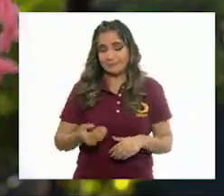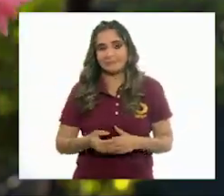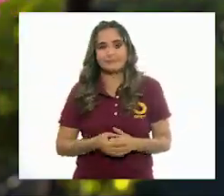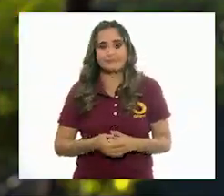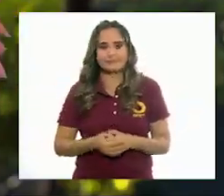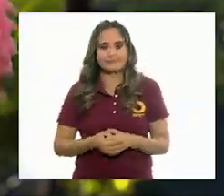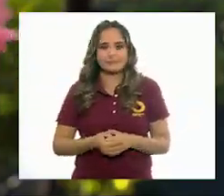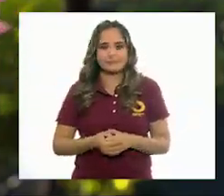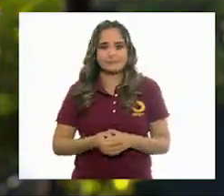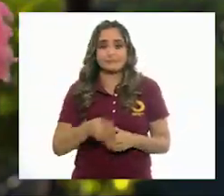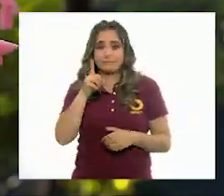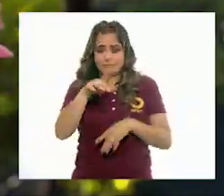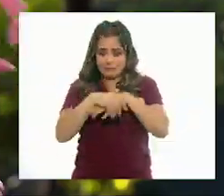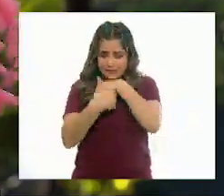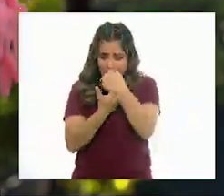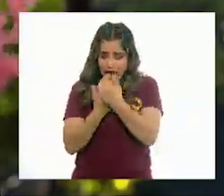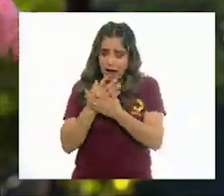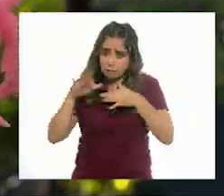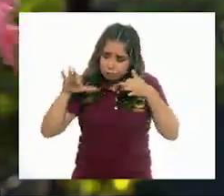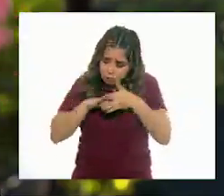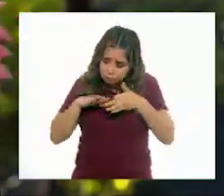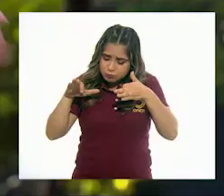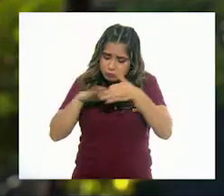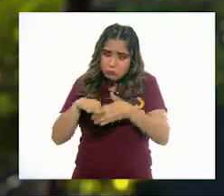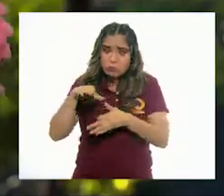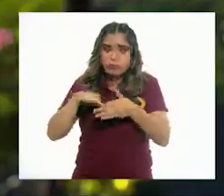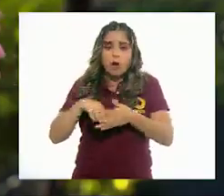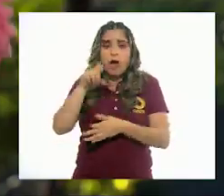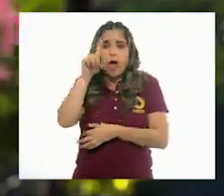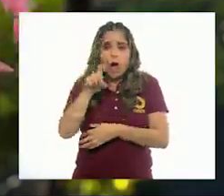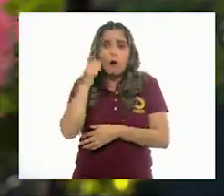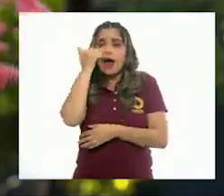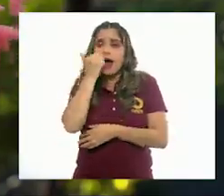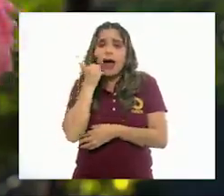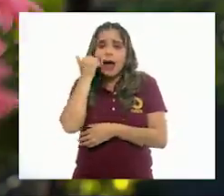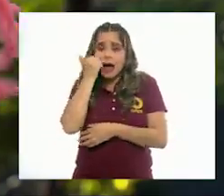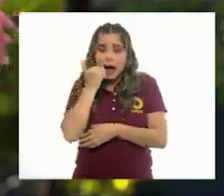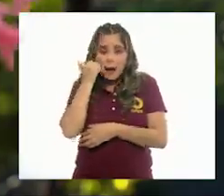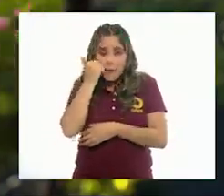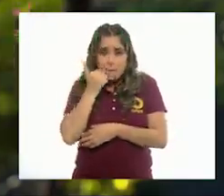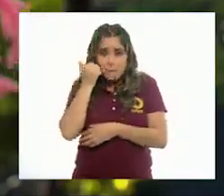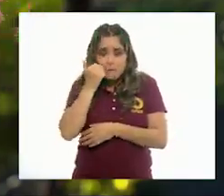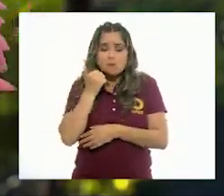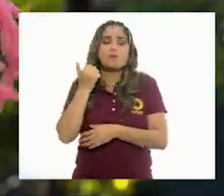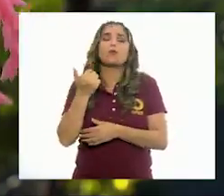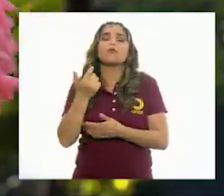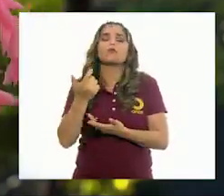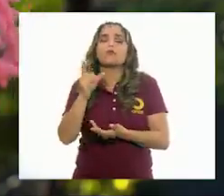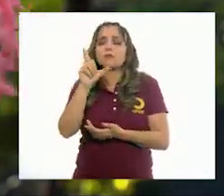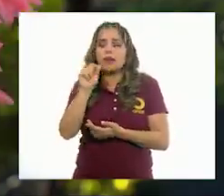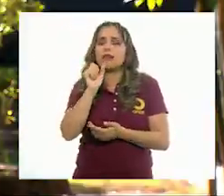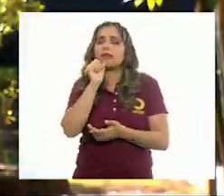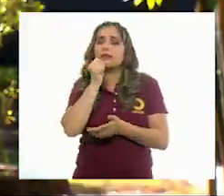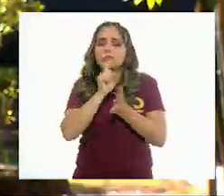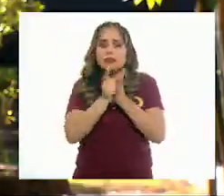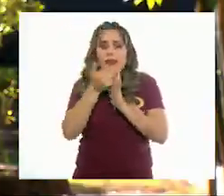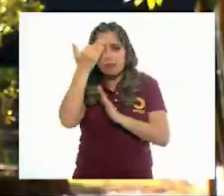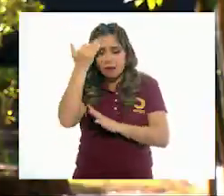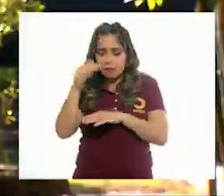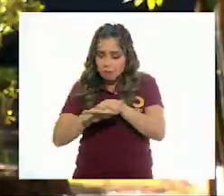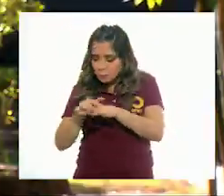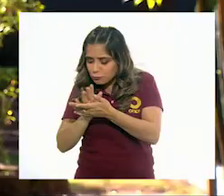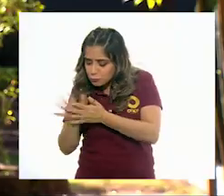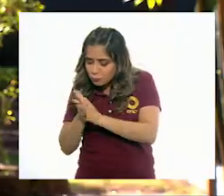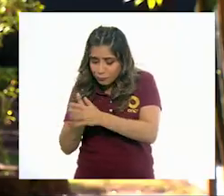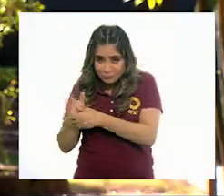cubrebocas. Lava tus manos frecuentemente con agua y con jabón por lo menos durante 20 segundos. Ahora